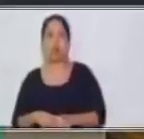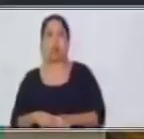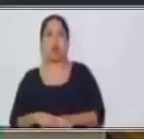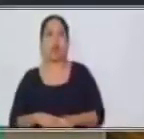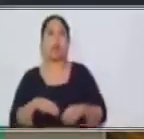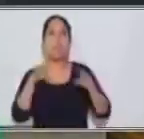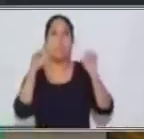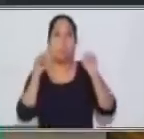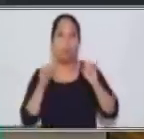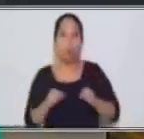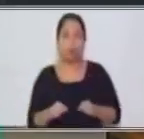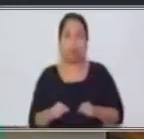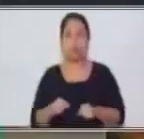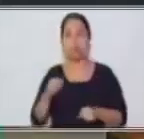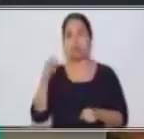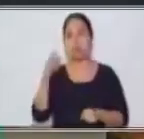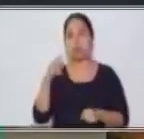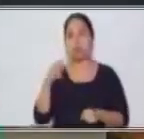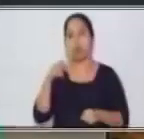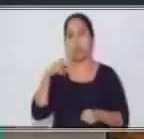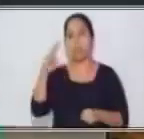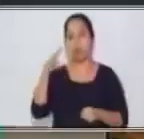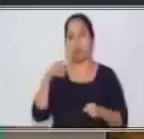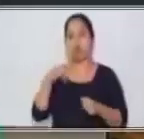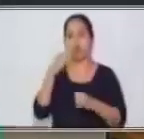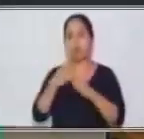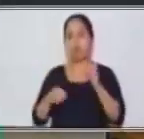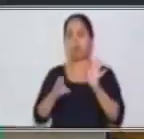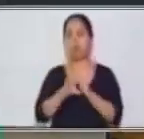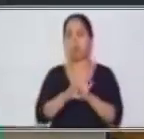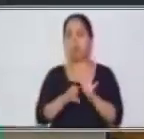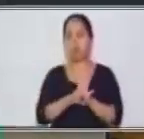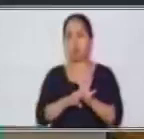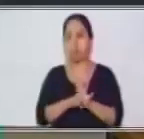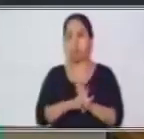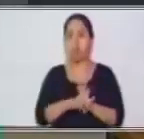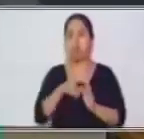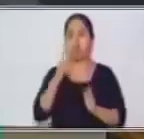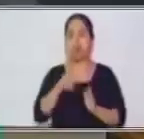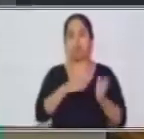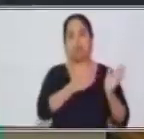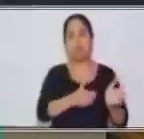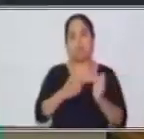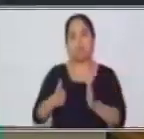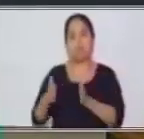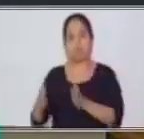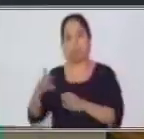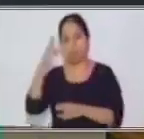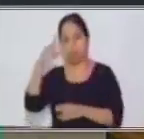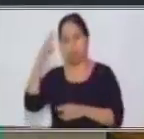hacer también la última demostración que corresponde al proceso de la razón trigonométrica.